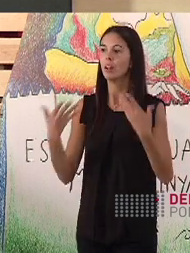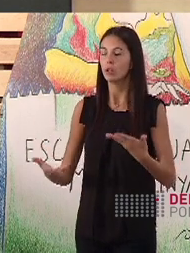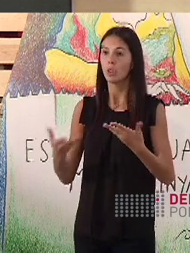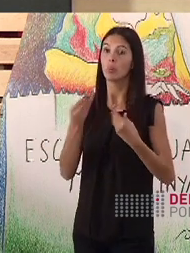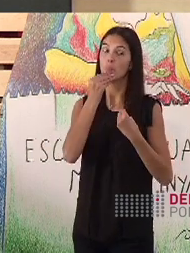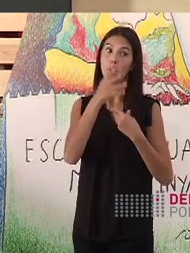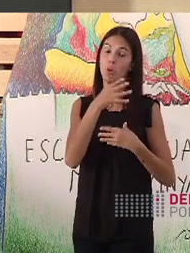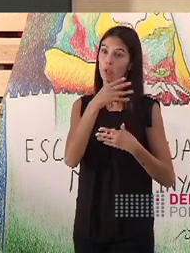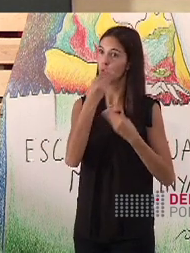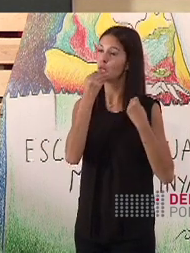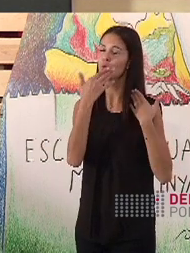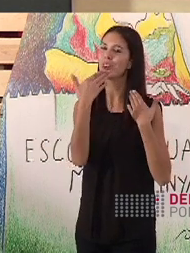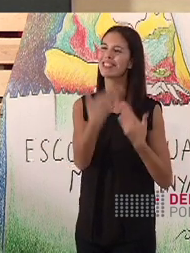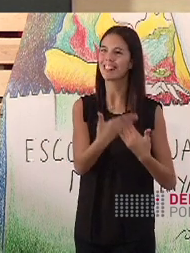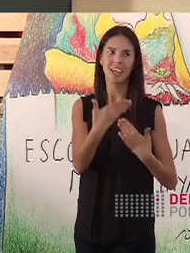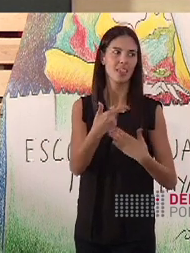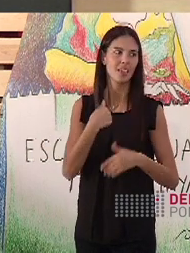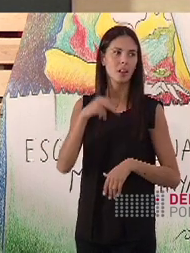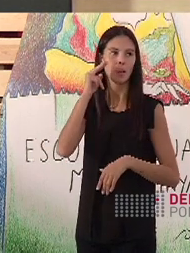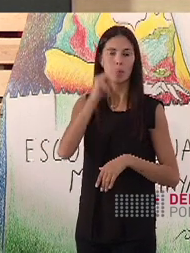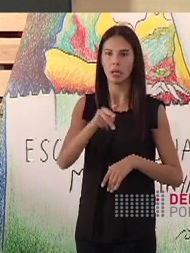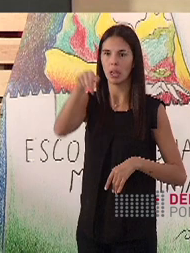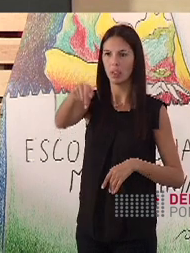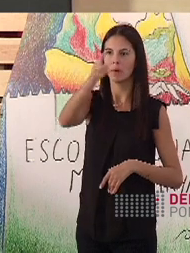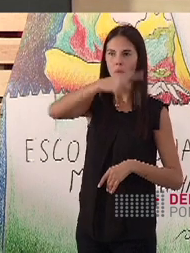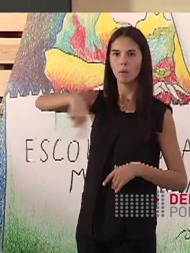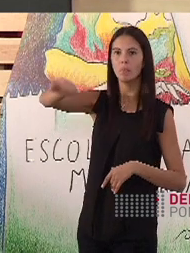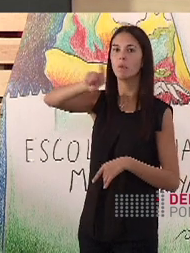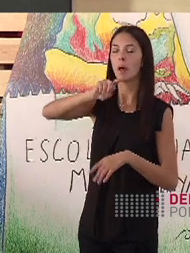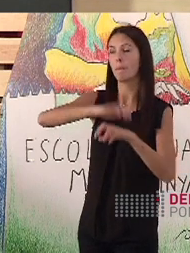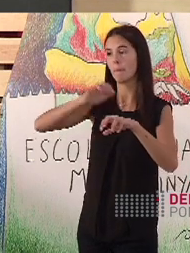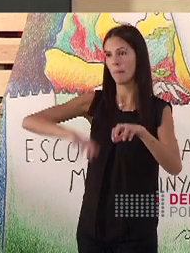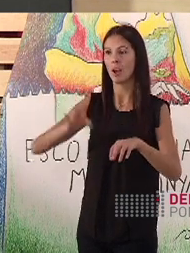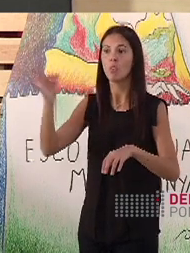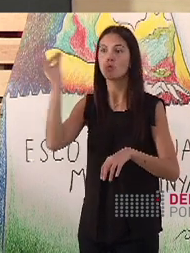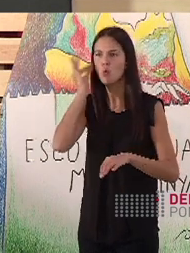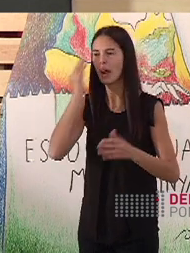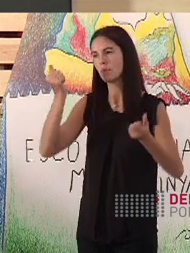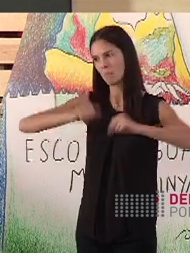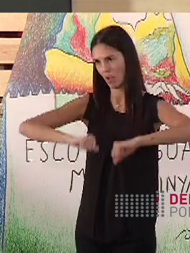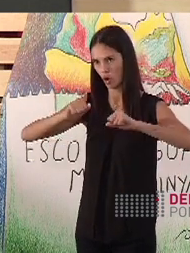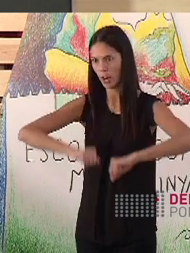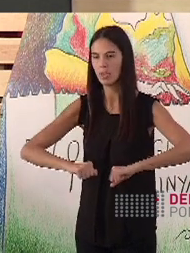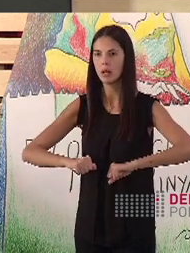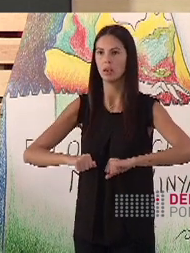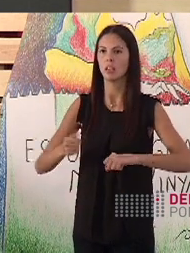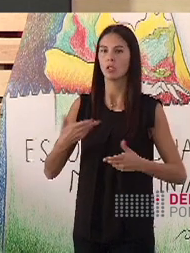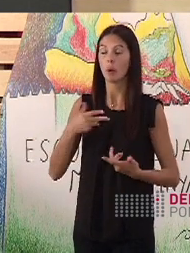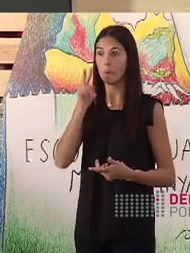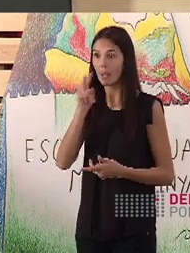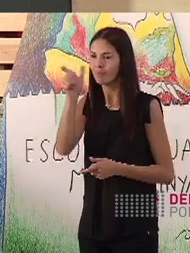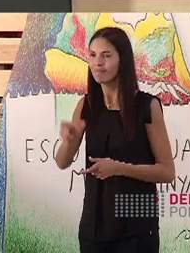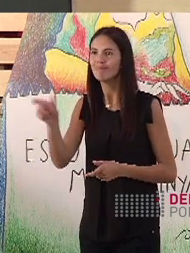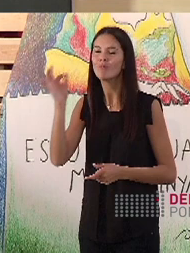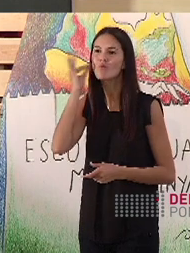sentido, muchas gracias, y que ya veis que aquí también somos básicamente mujeres mayores. Ver a mujeres